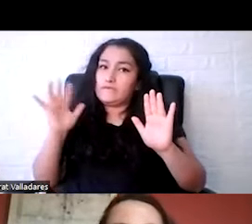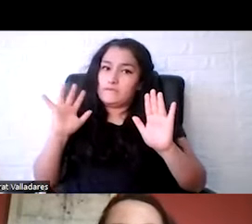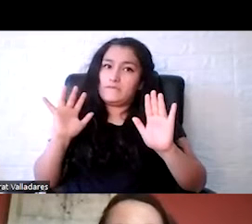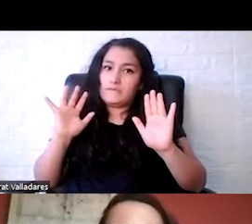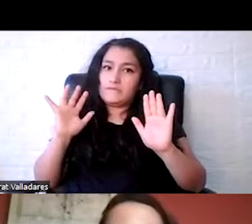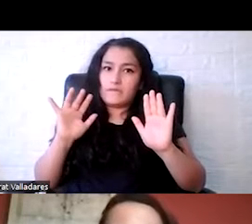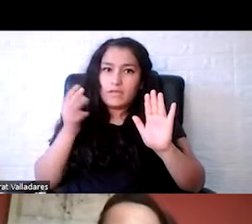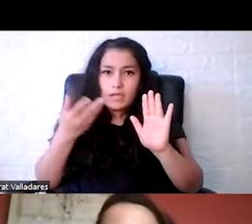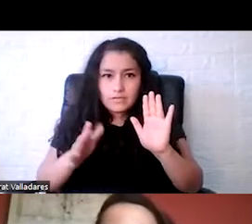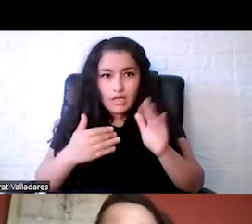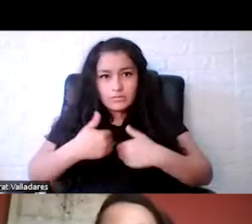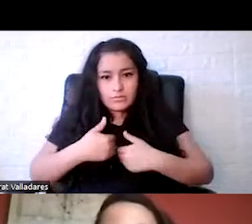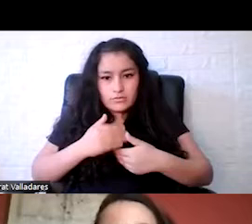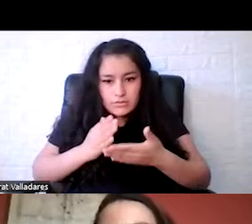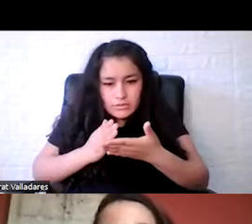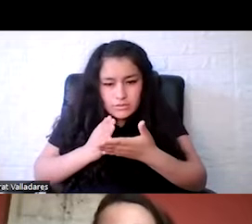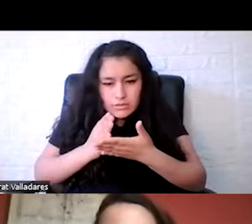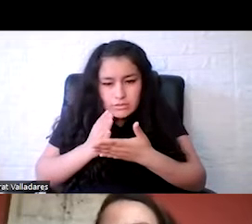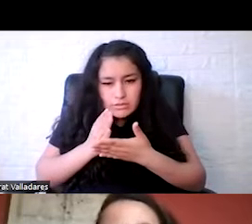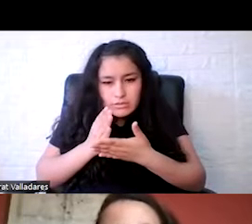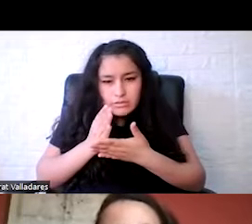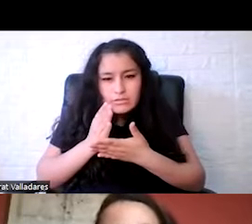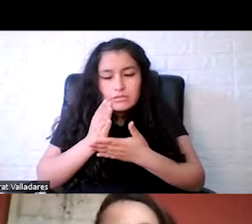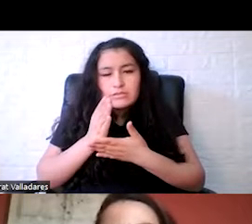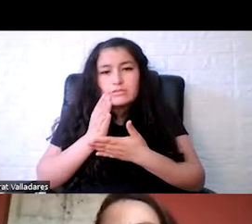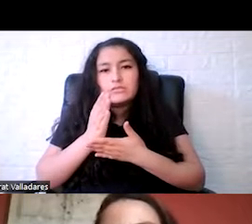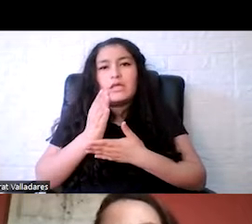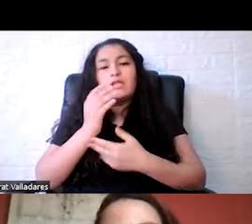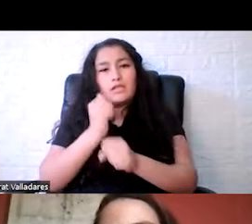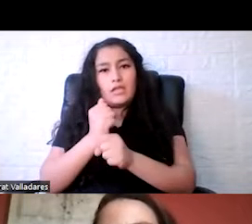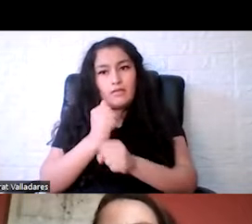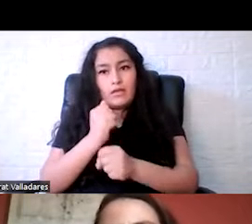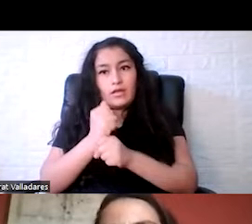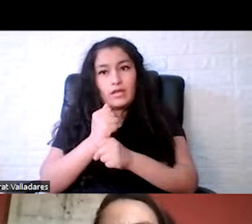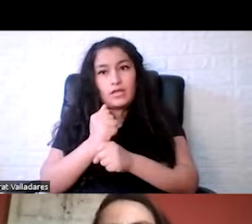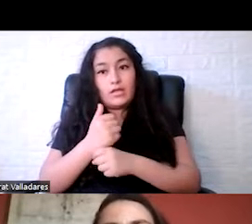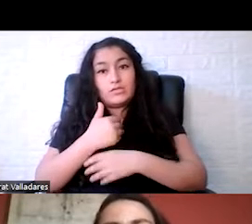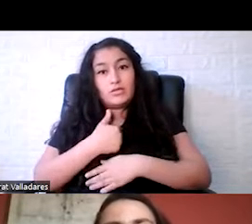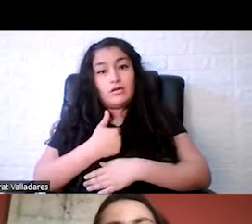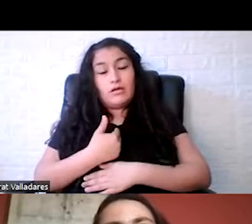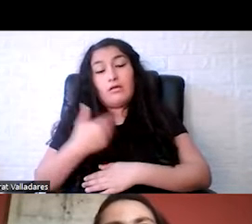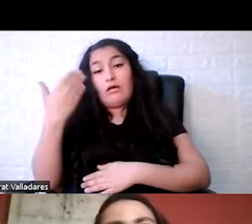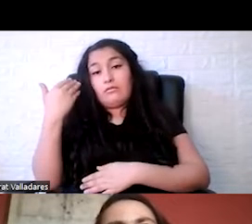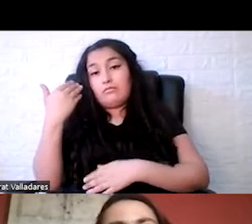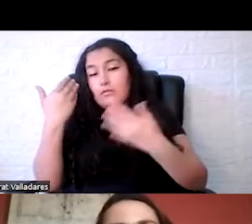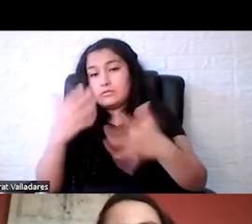empezado a trabajar recién y mientras preparaba esta presentación, quizás con un título un poco